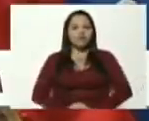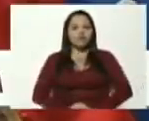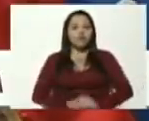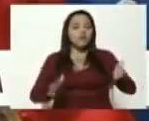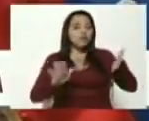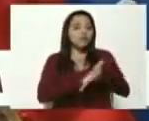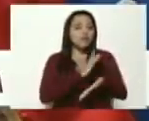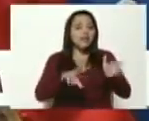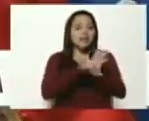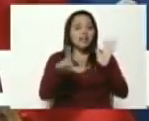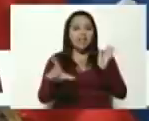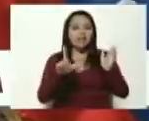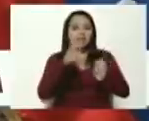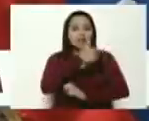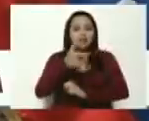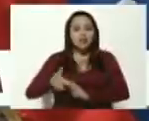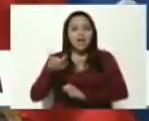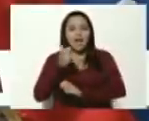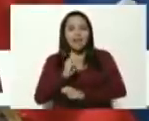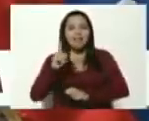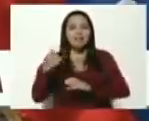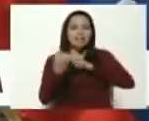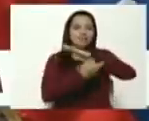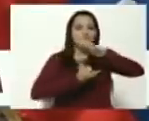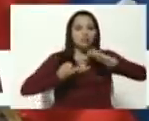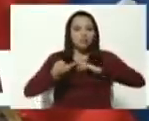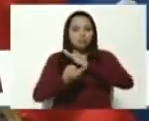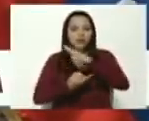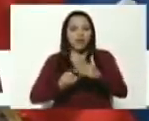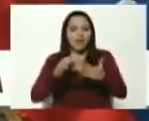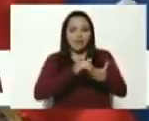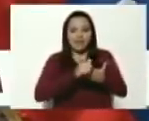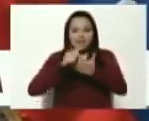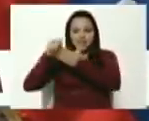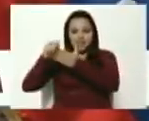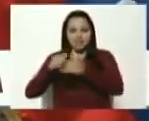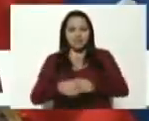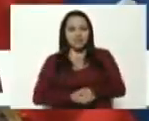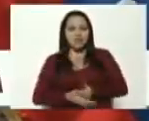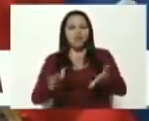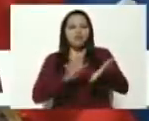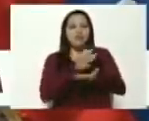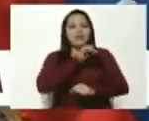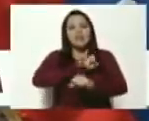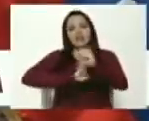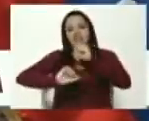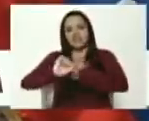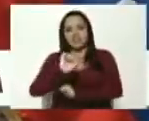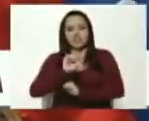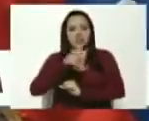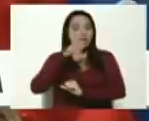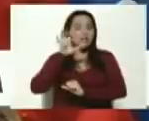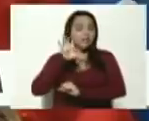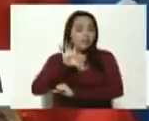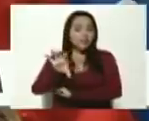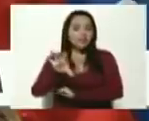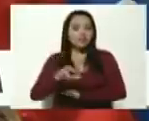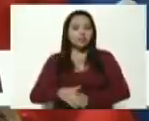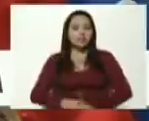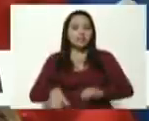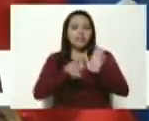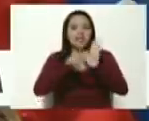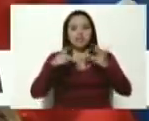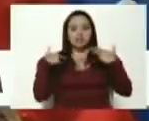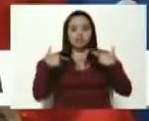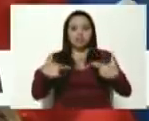penal, como institución líder en la defensa en nuestro país de los derechos